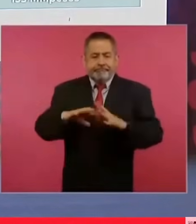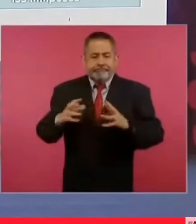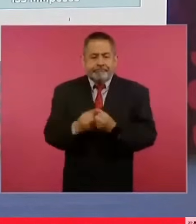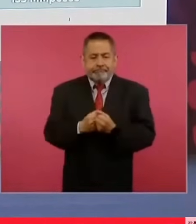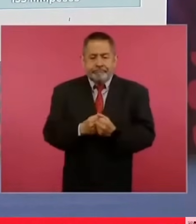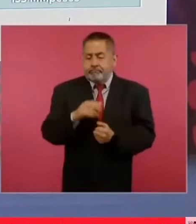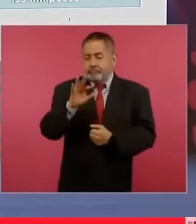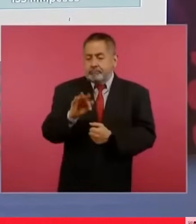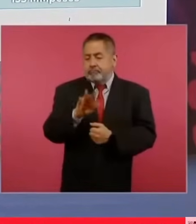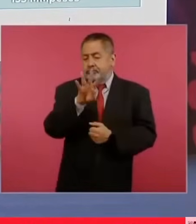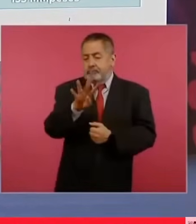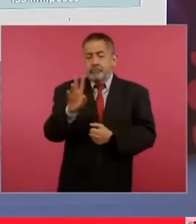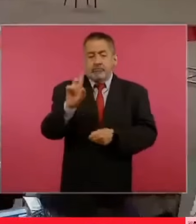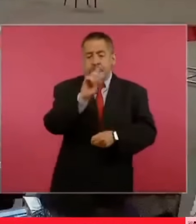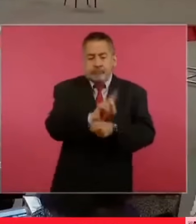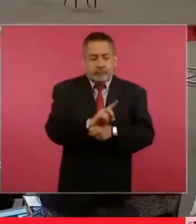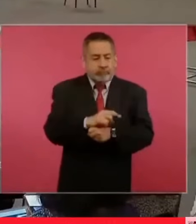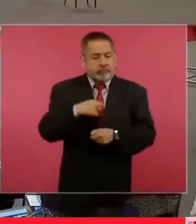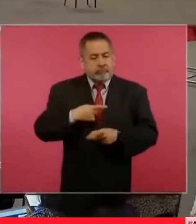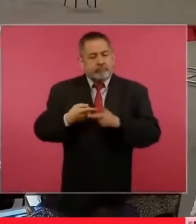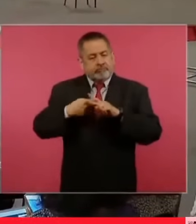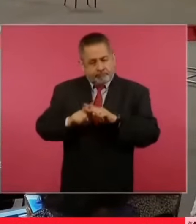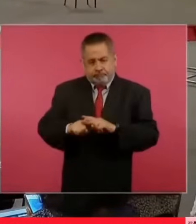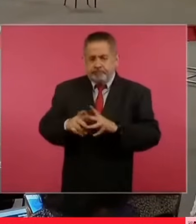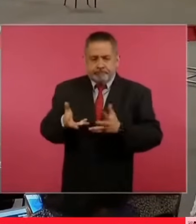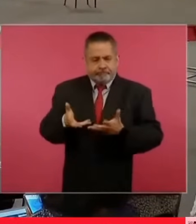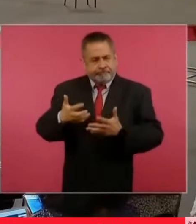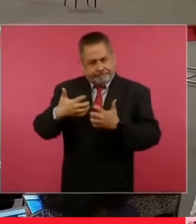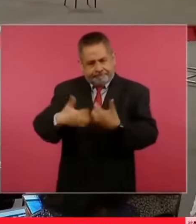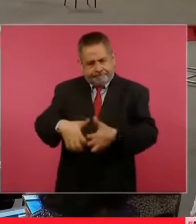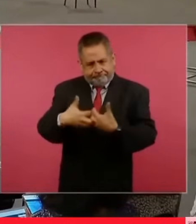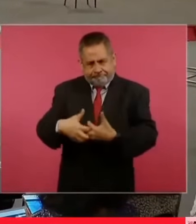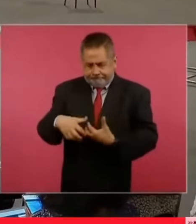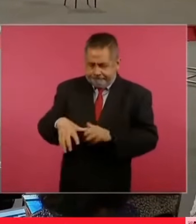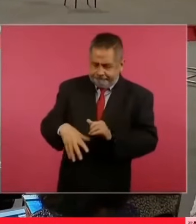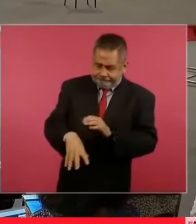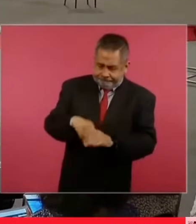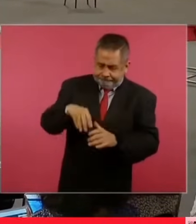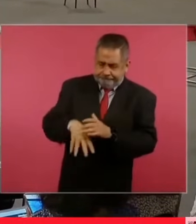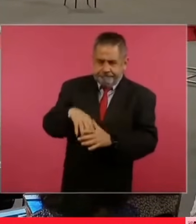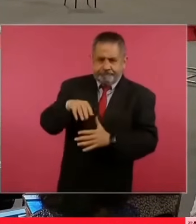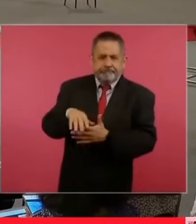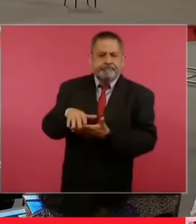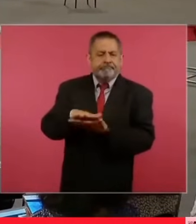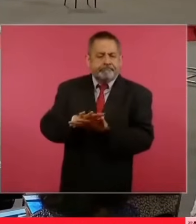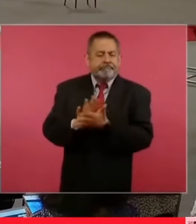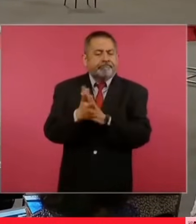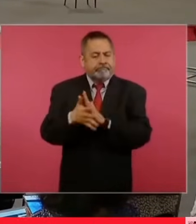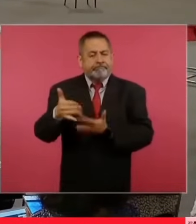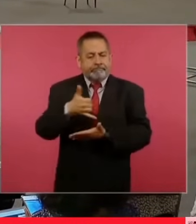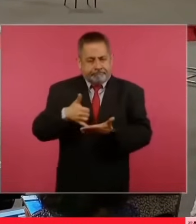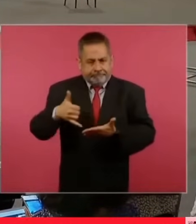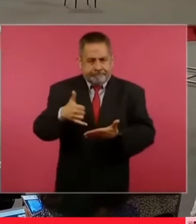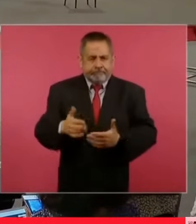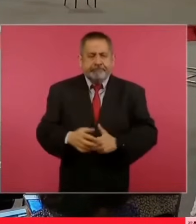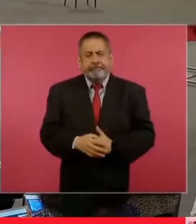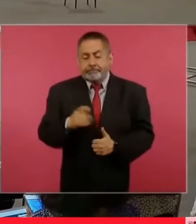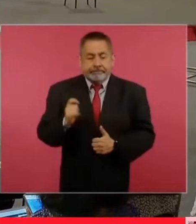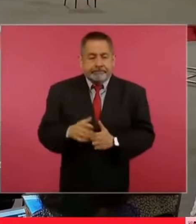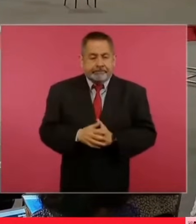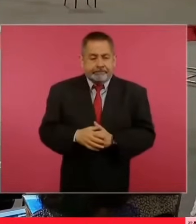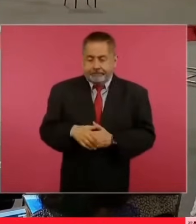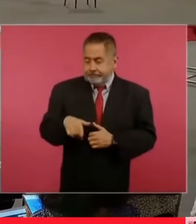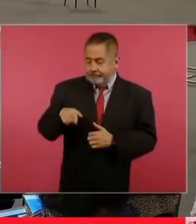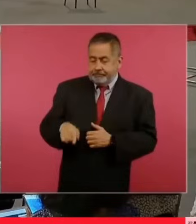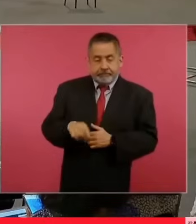44 días en donde empiezo a producir aceite. Bueno, por producir aceite,